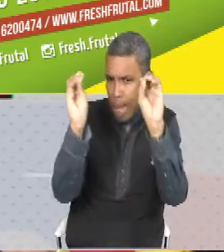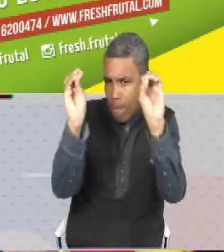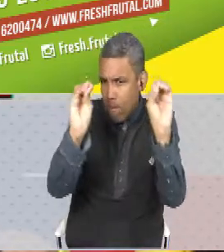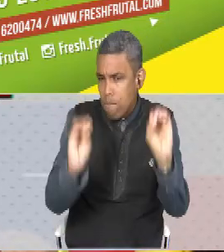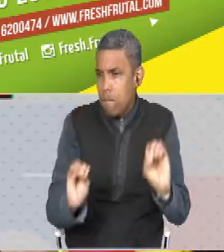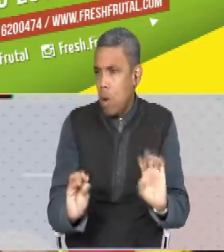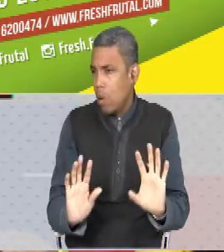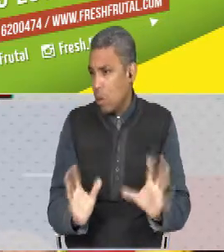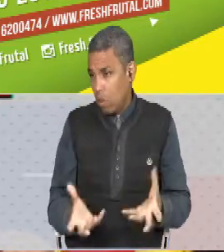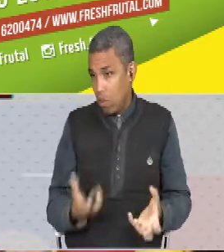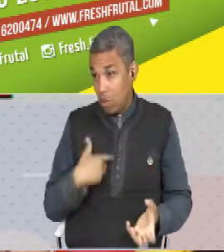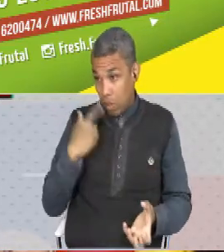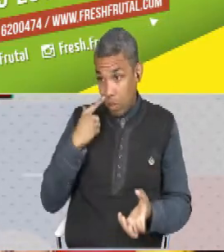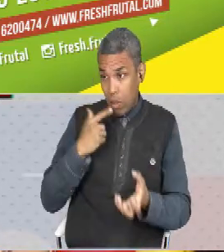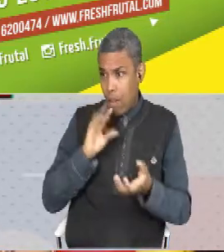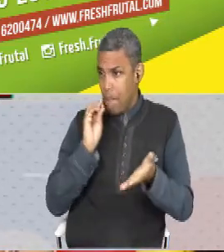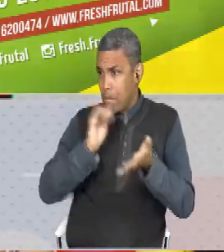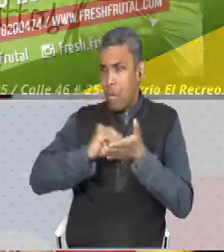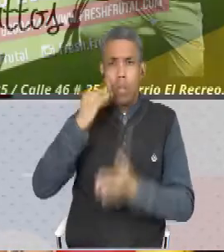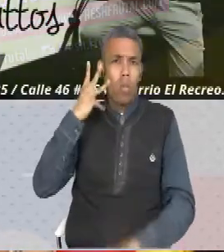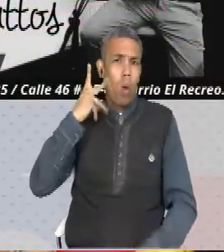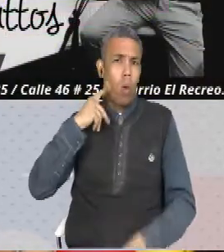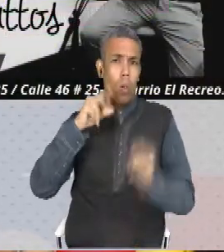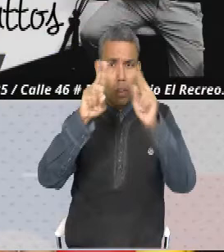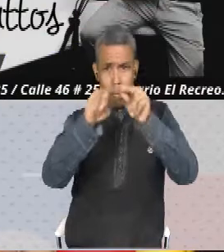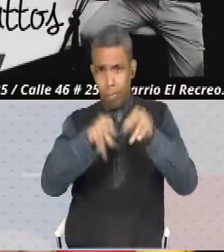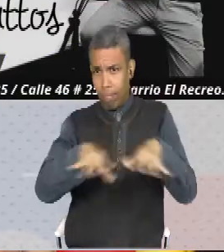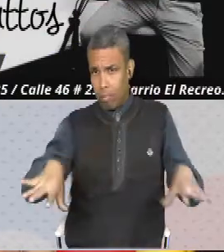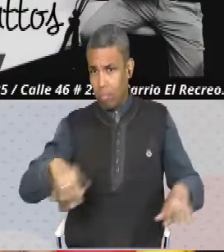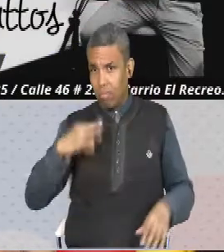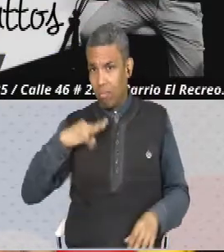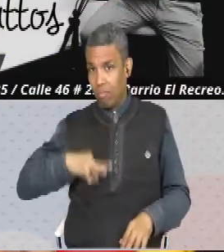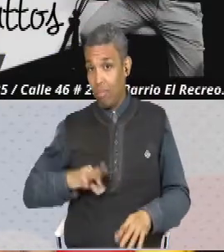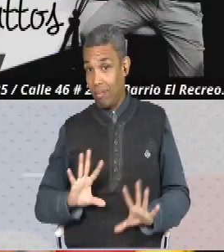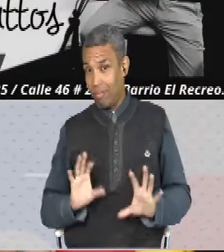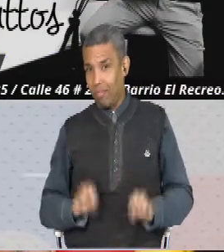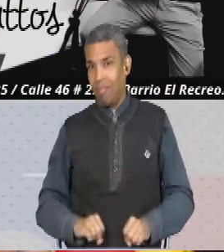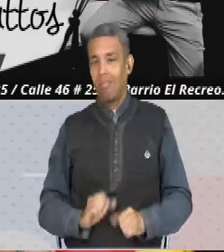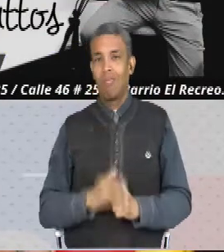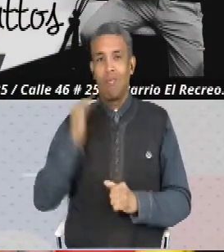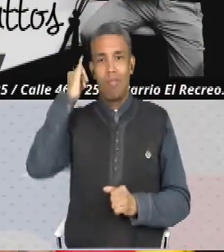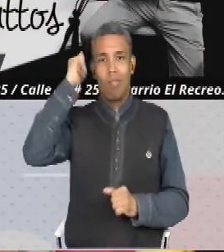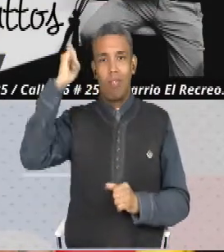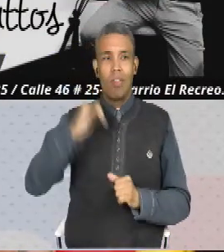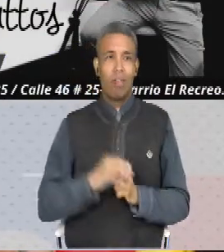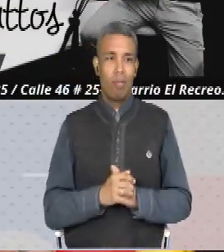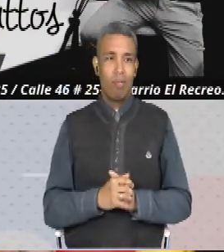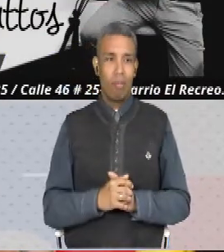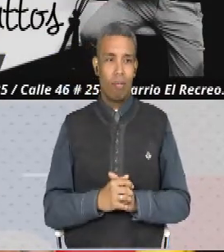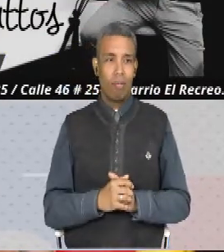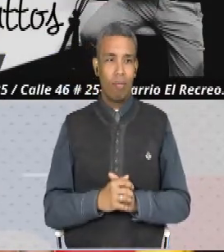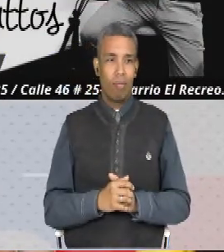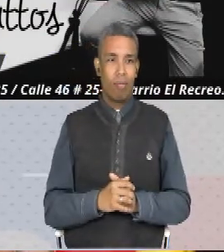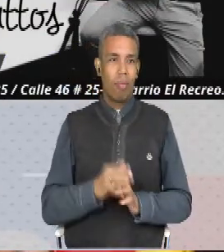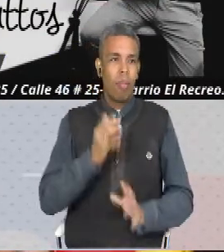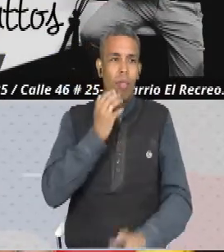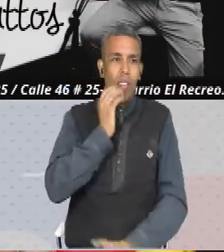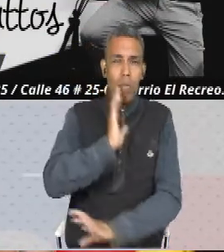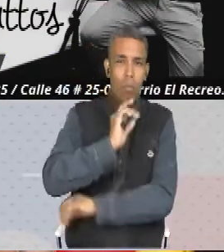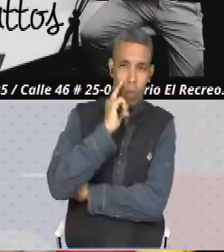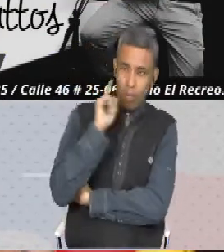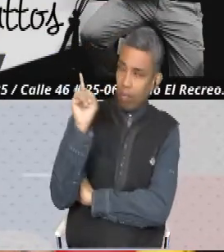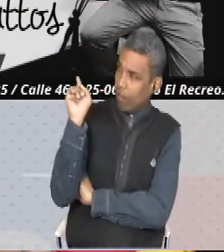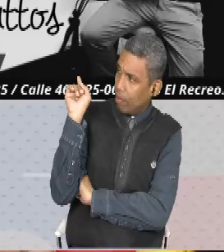cervecería grabando un cliente de Omar Flores, publicista. De pronto muchos de ustedes ven todas las pautas que salen a